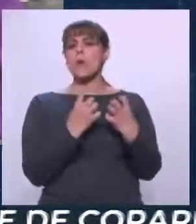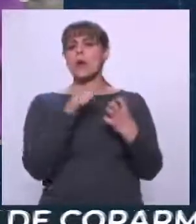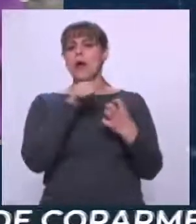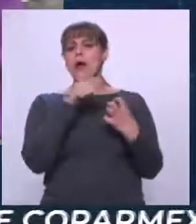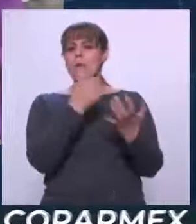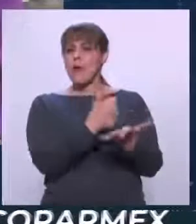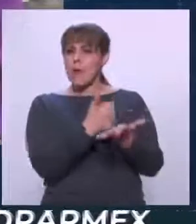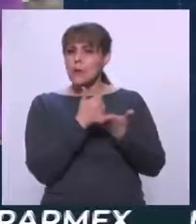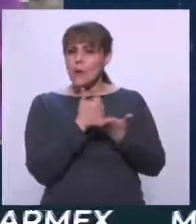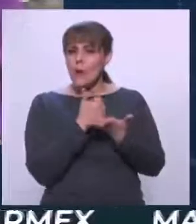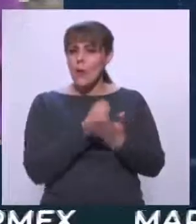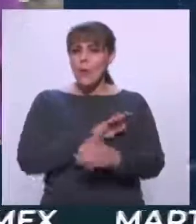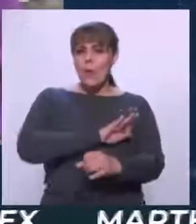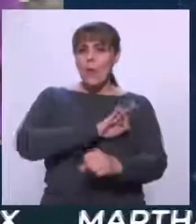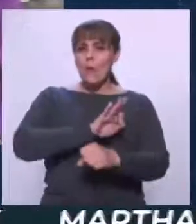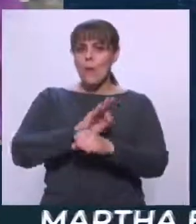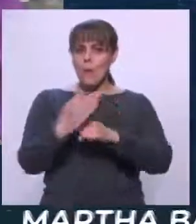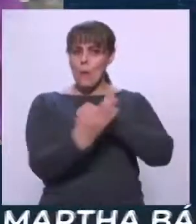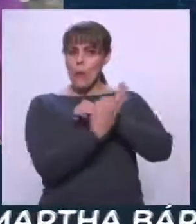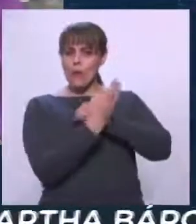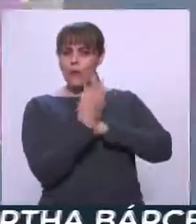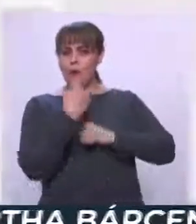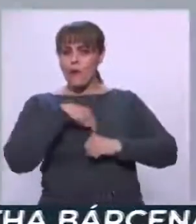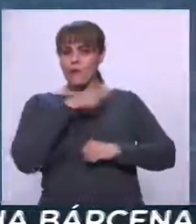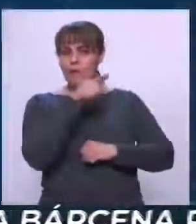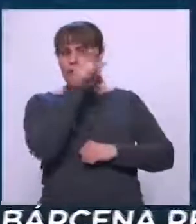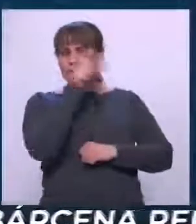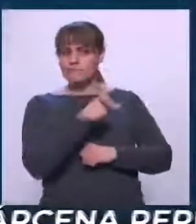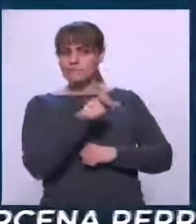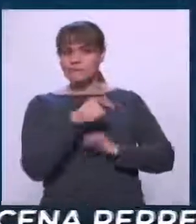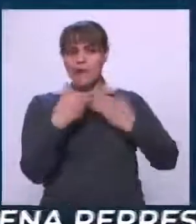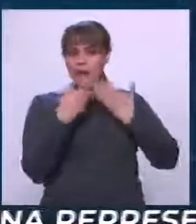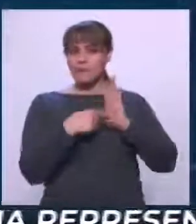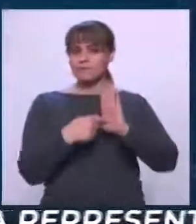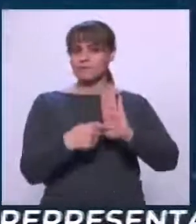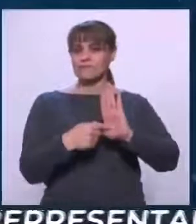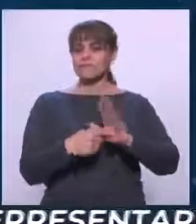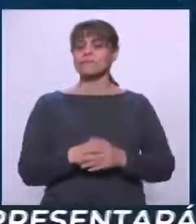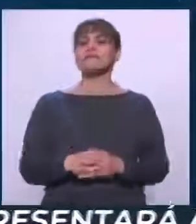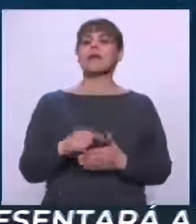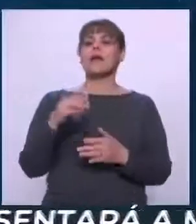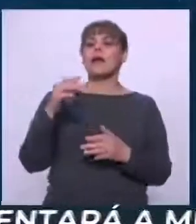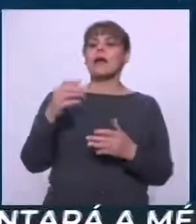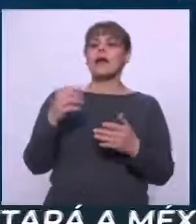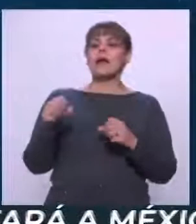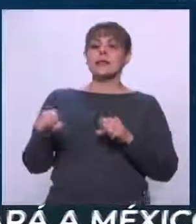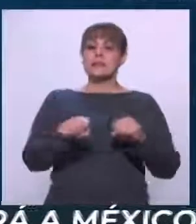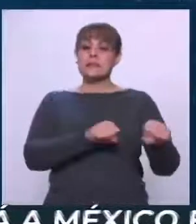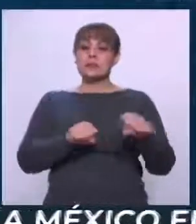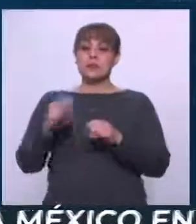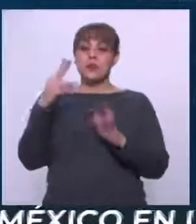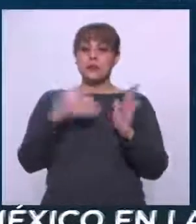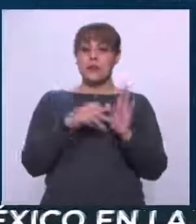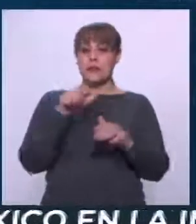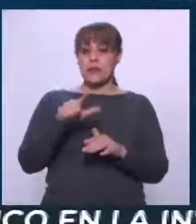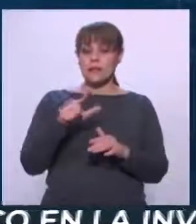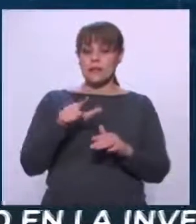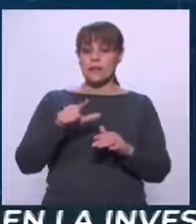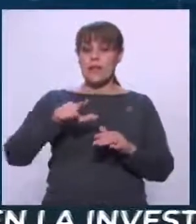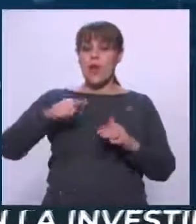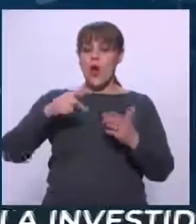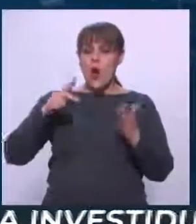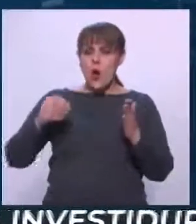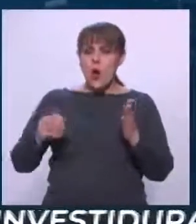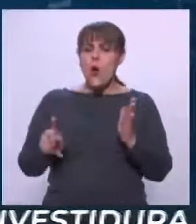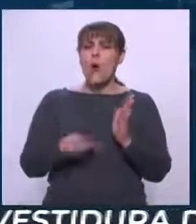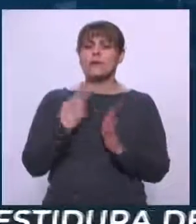a ayudar y a proteger. Mari Carmen, pues finalmente el sismo de 2017 abrió heridas